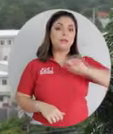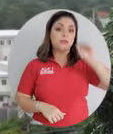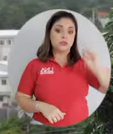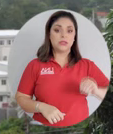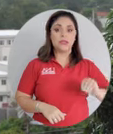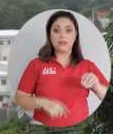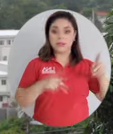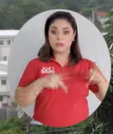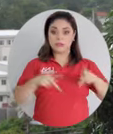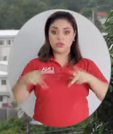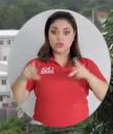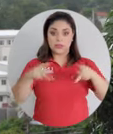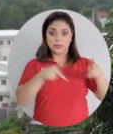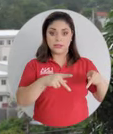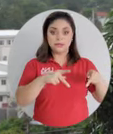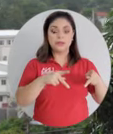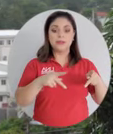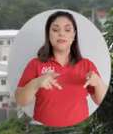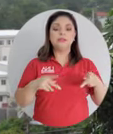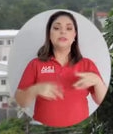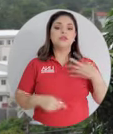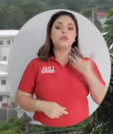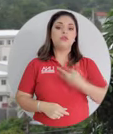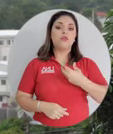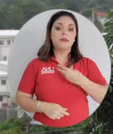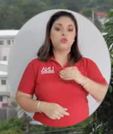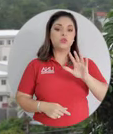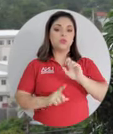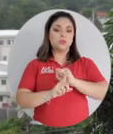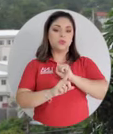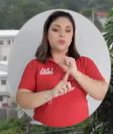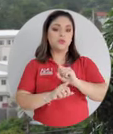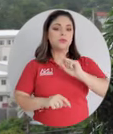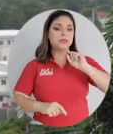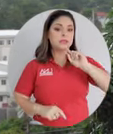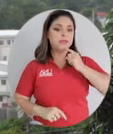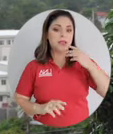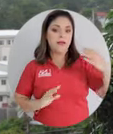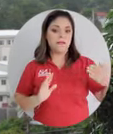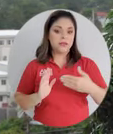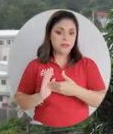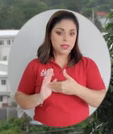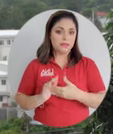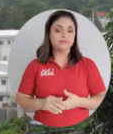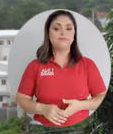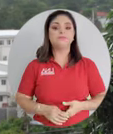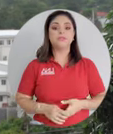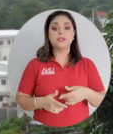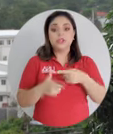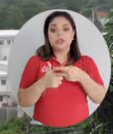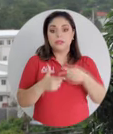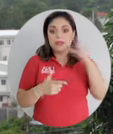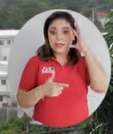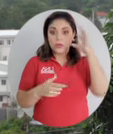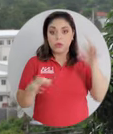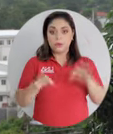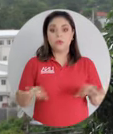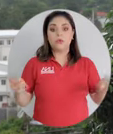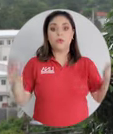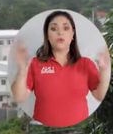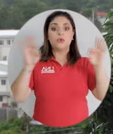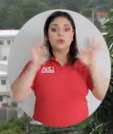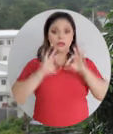población que está viendo su situación o ha visto su situación seriamente afectada. Entonces, creo que es importante tener